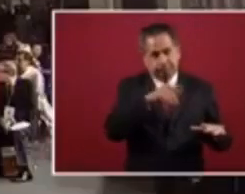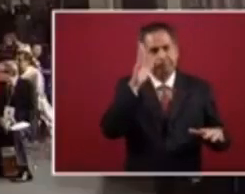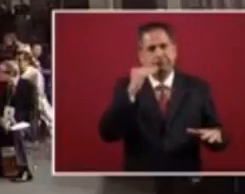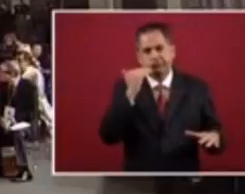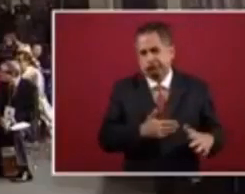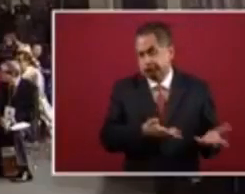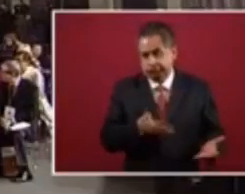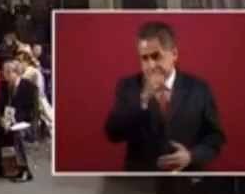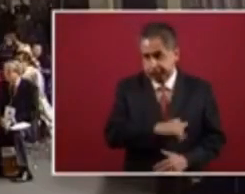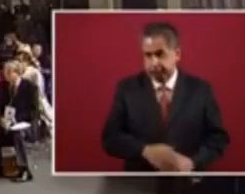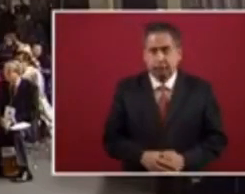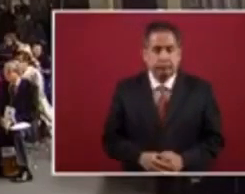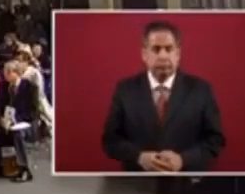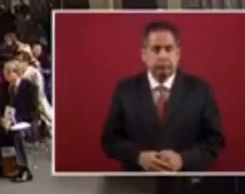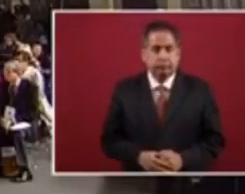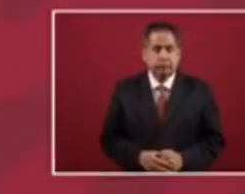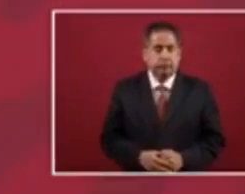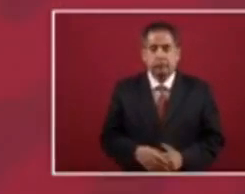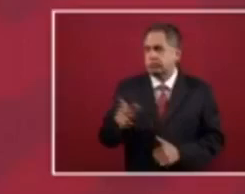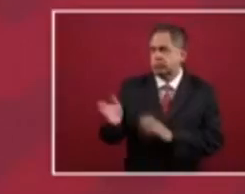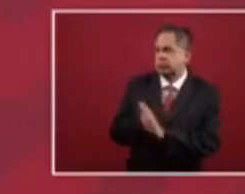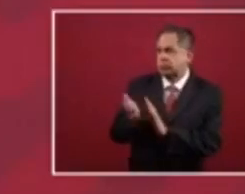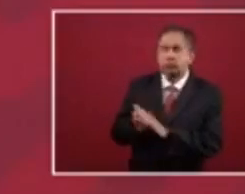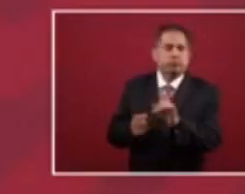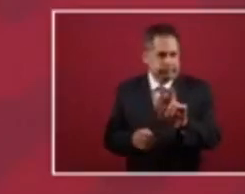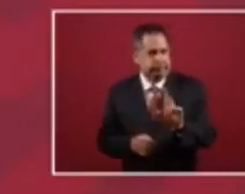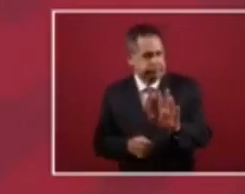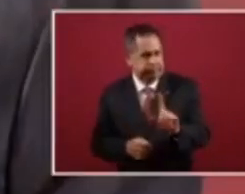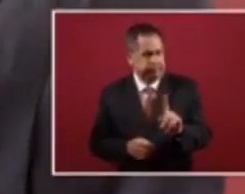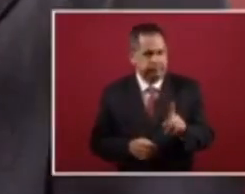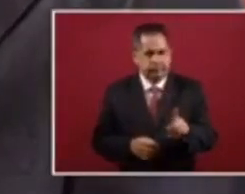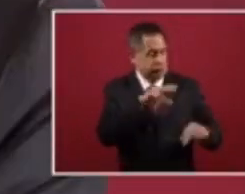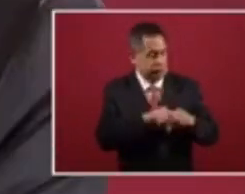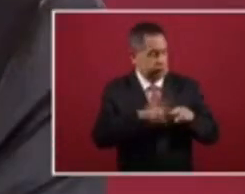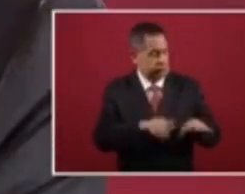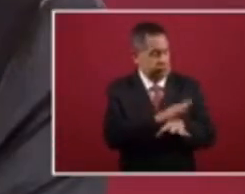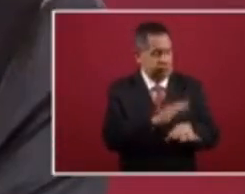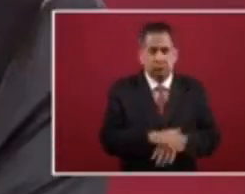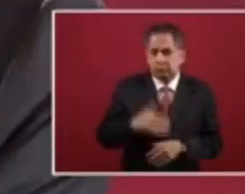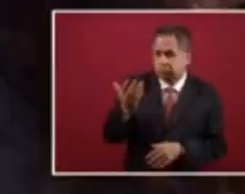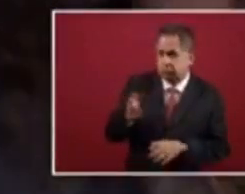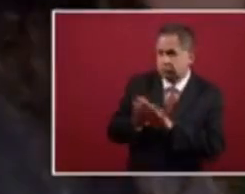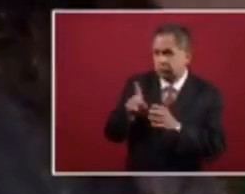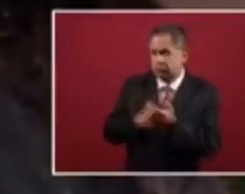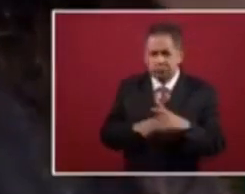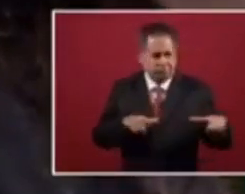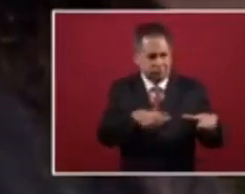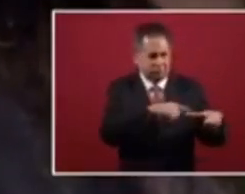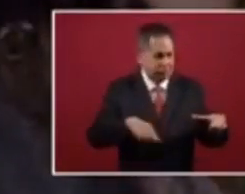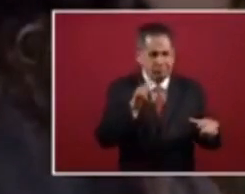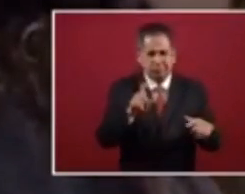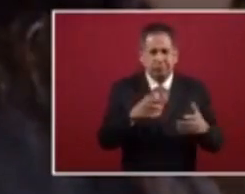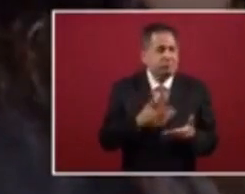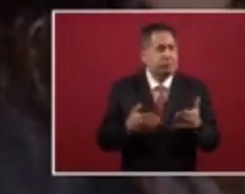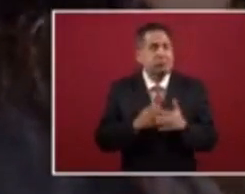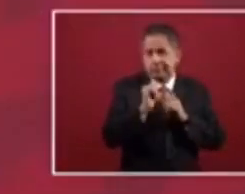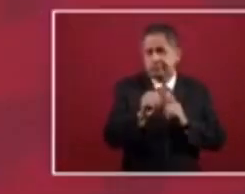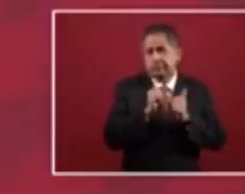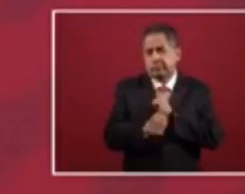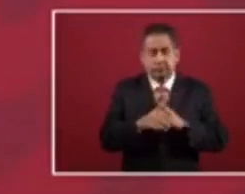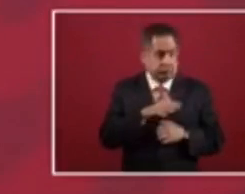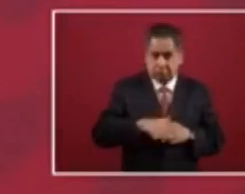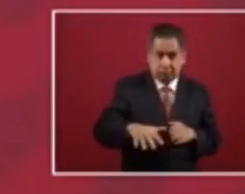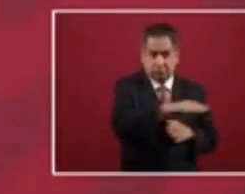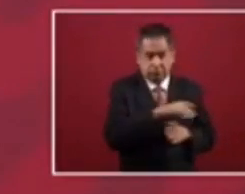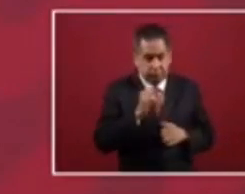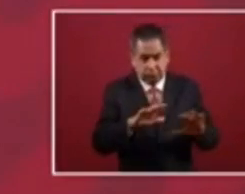preservar vamos las a obras. Buscar, sí, a tener las obras. Pero ¿cómo va a ser compatible que sea un lago si ya hay obras ahí en el lugar? Toda esa